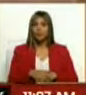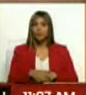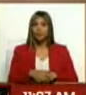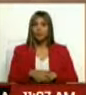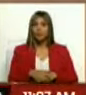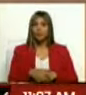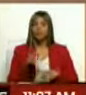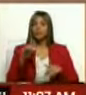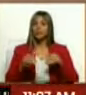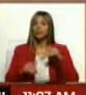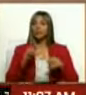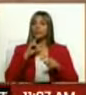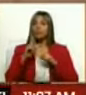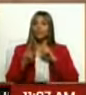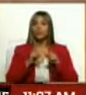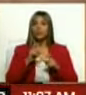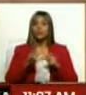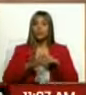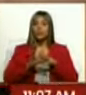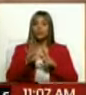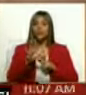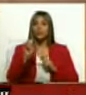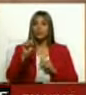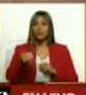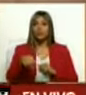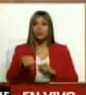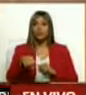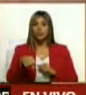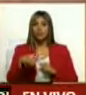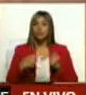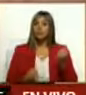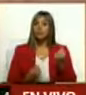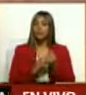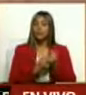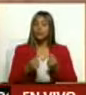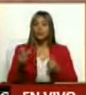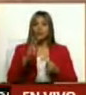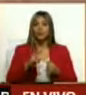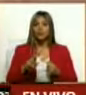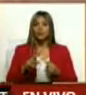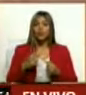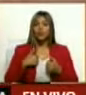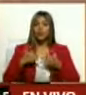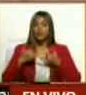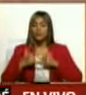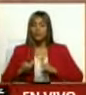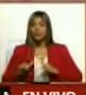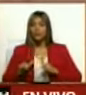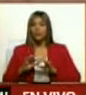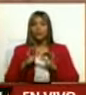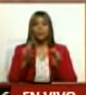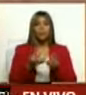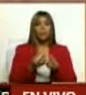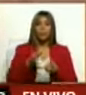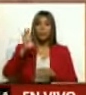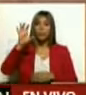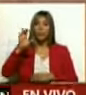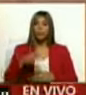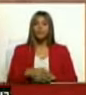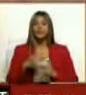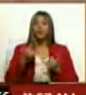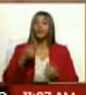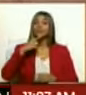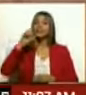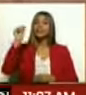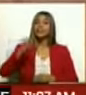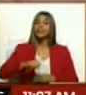al referéndum consultivo por los cinco sí, por nuestra patria, por nuestro país, por nuestros hijos, por nuestra familia. Vamos a darle el sí,